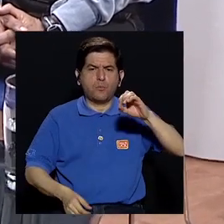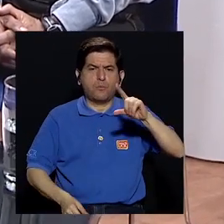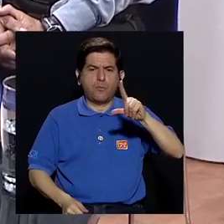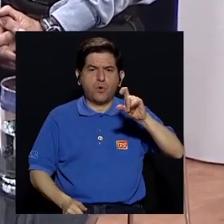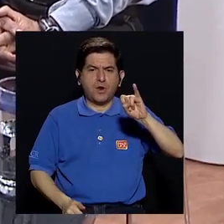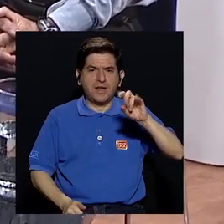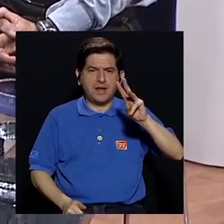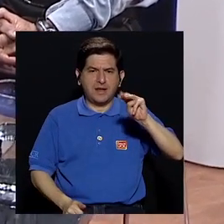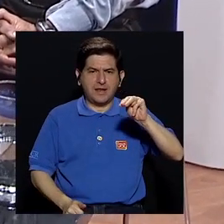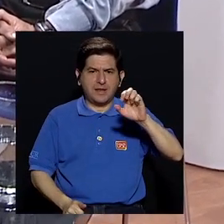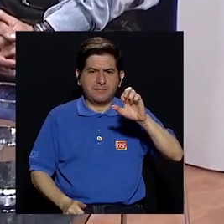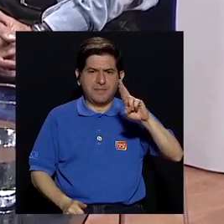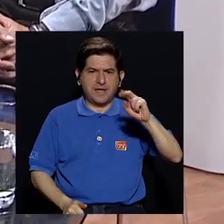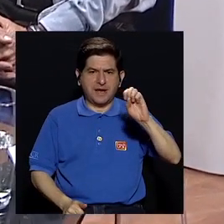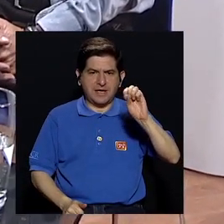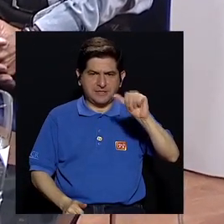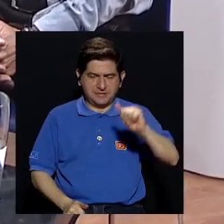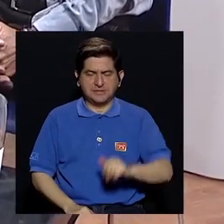para